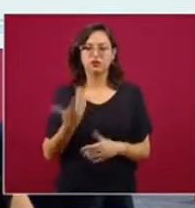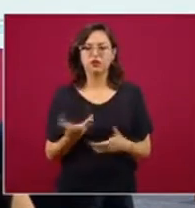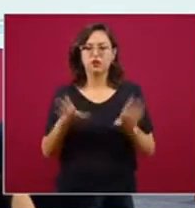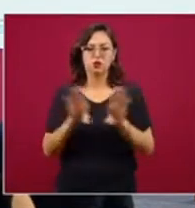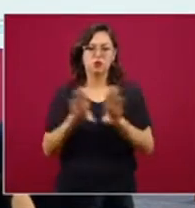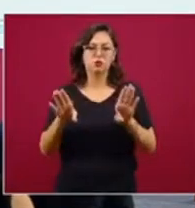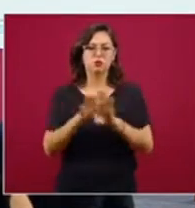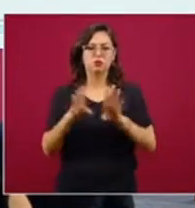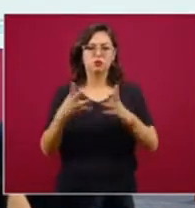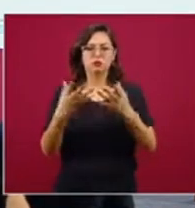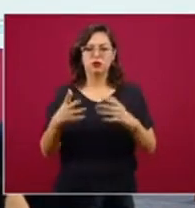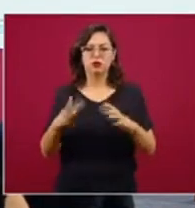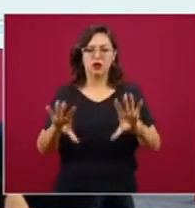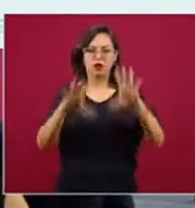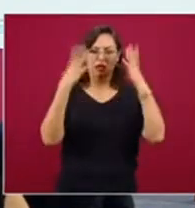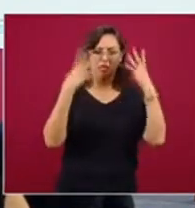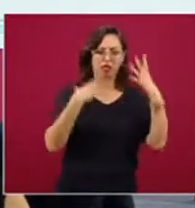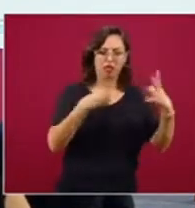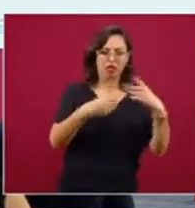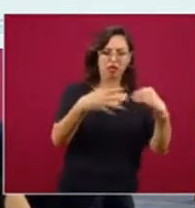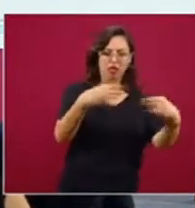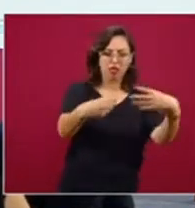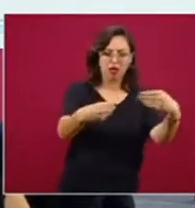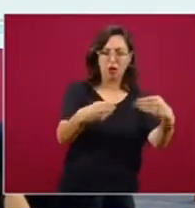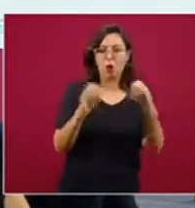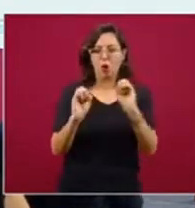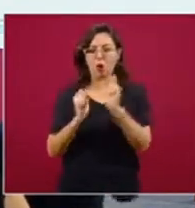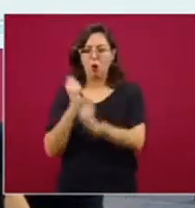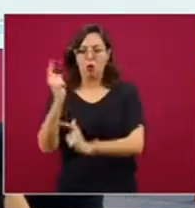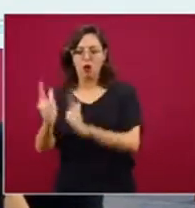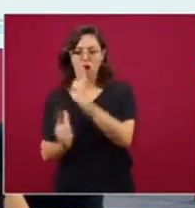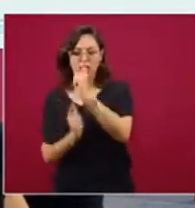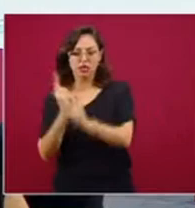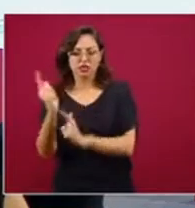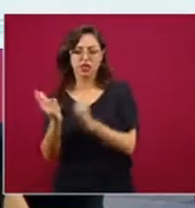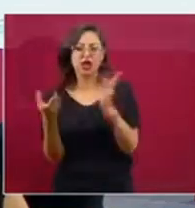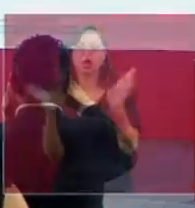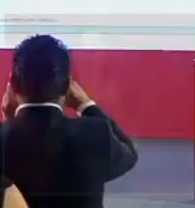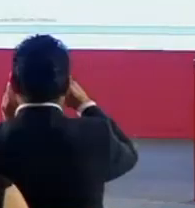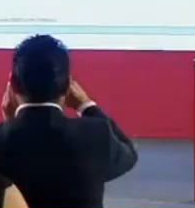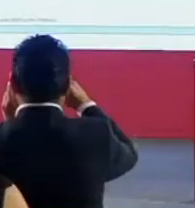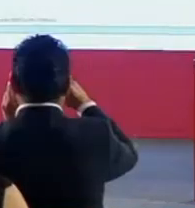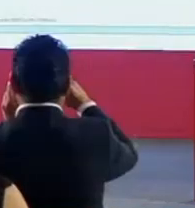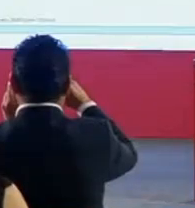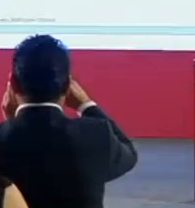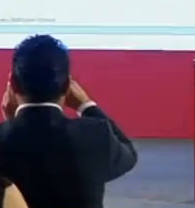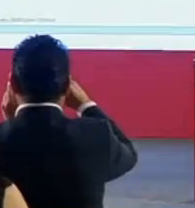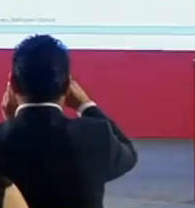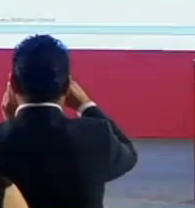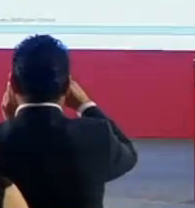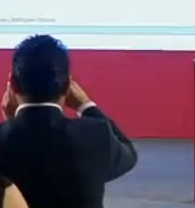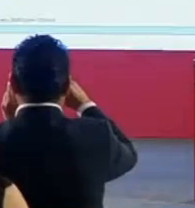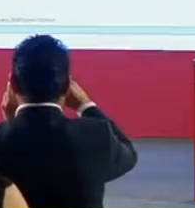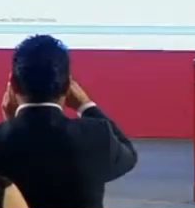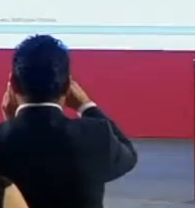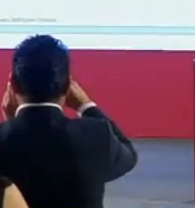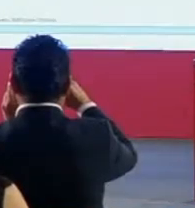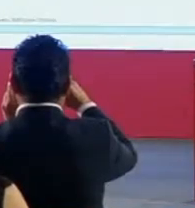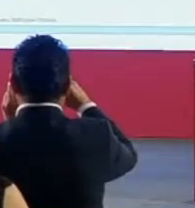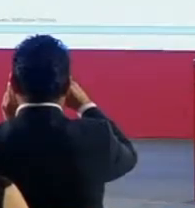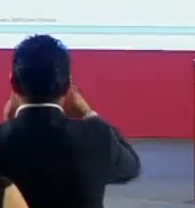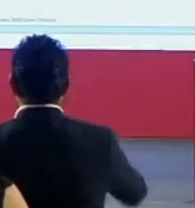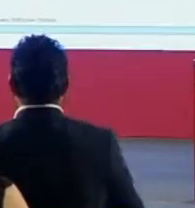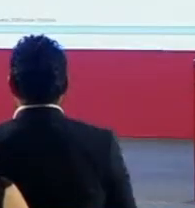¿Cómo sabemos que se ha hecho más lenta? ¿Y por qué empezamos a hablar de estabilización? Este término que a